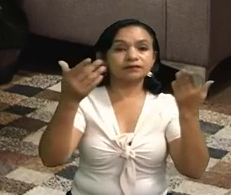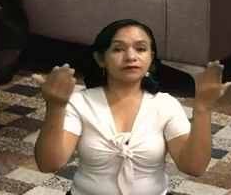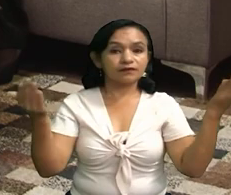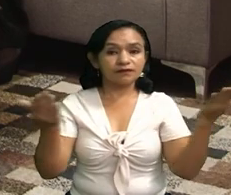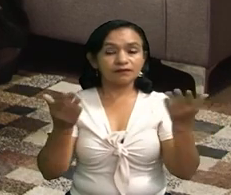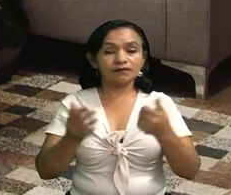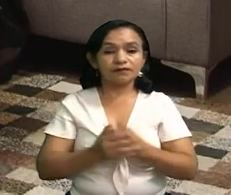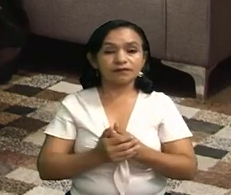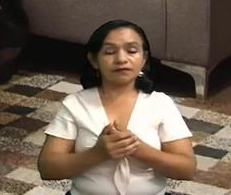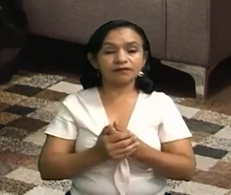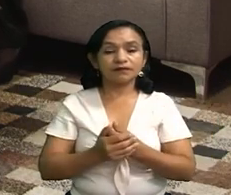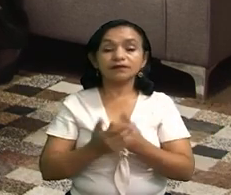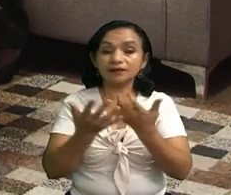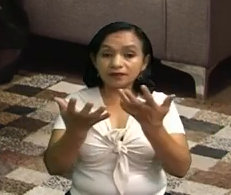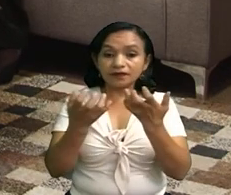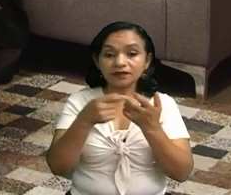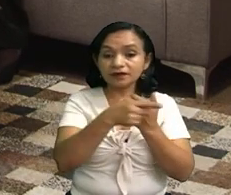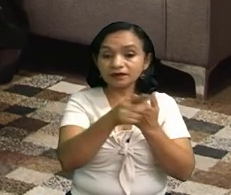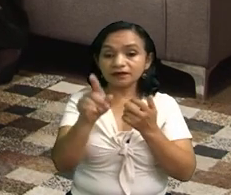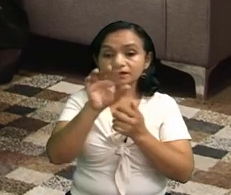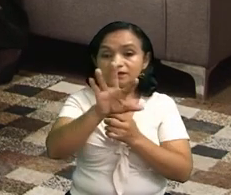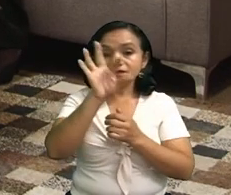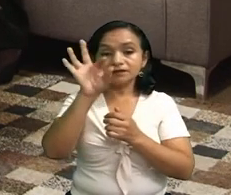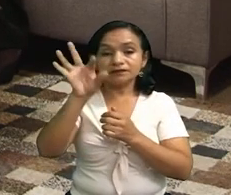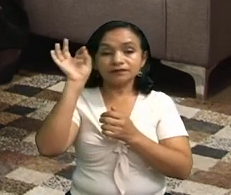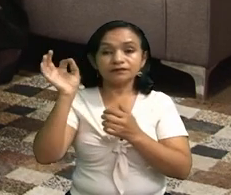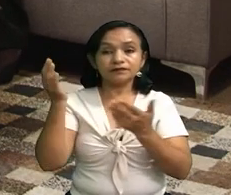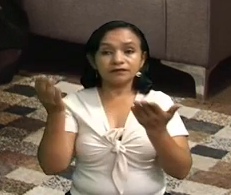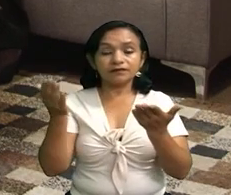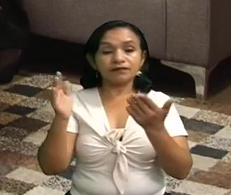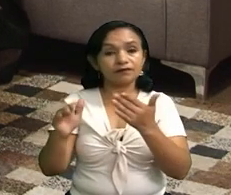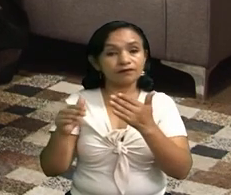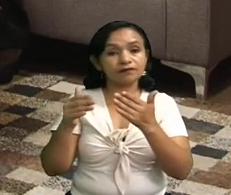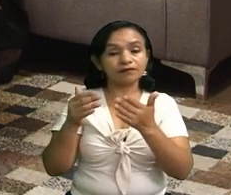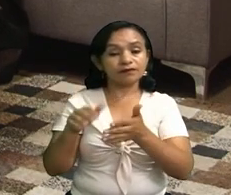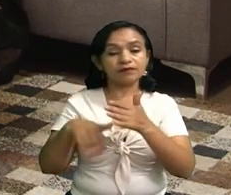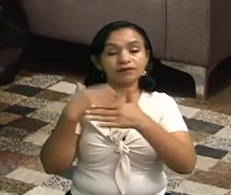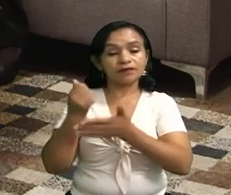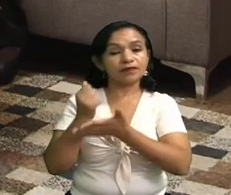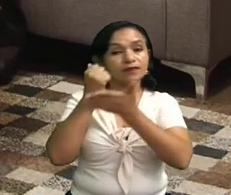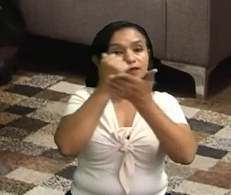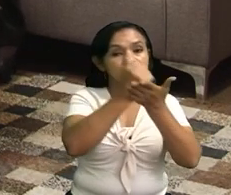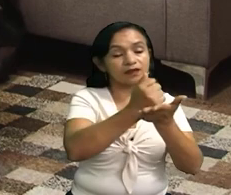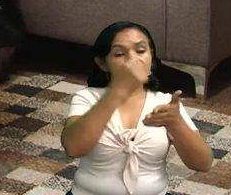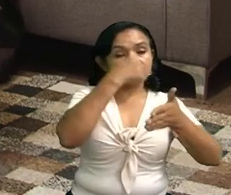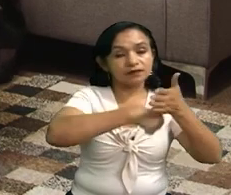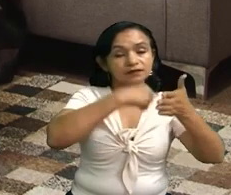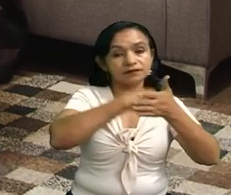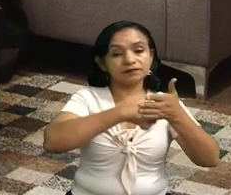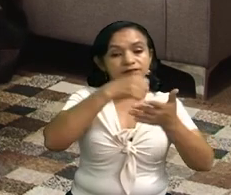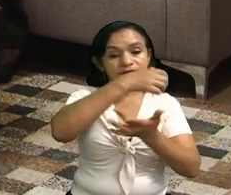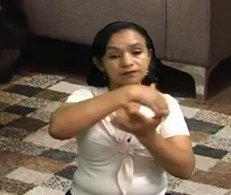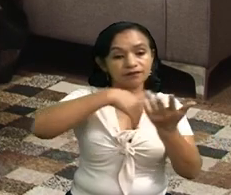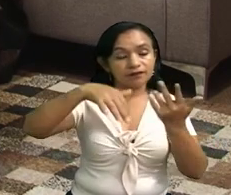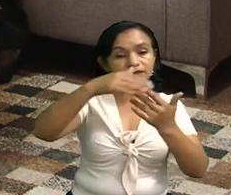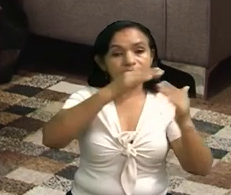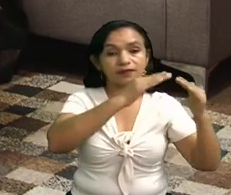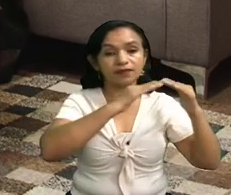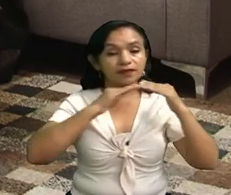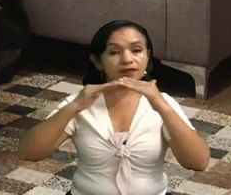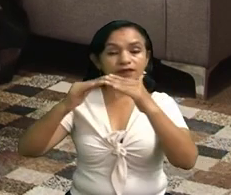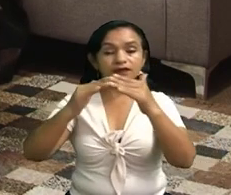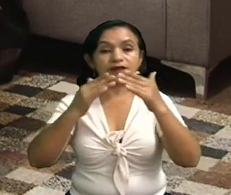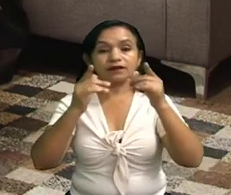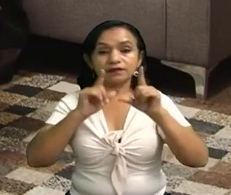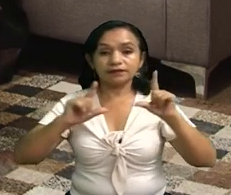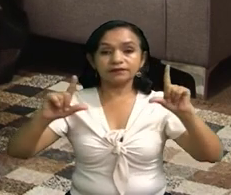que nosotros aspiramos que ellos seleccionen carreras que luego les va a permitir a ellos fortalecer su entorno, su